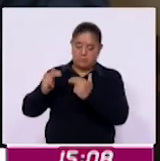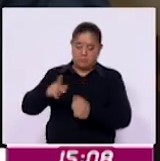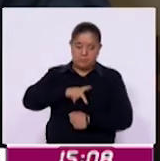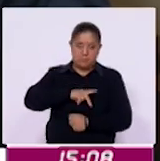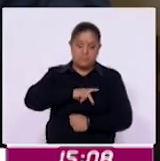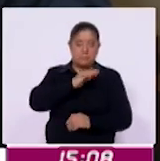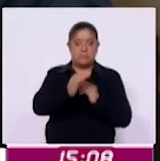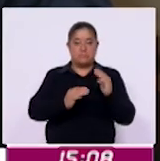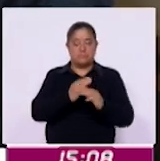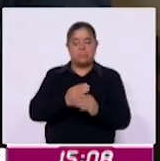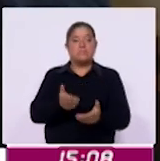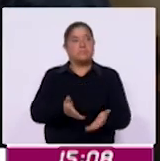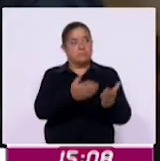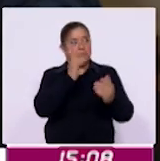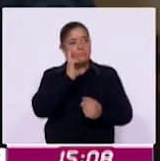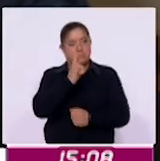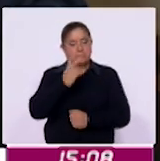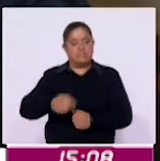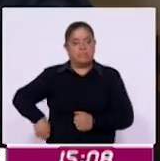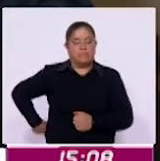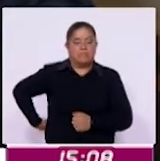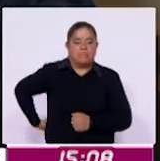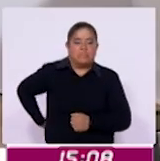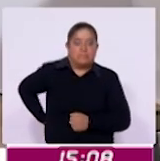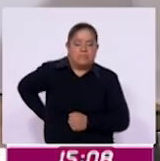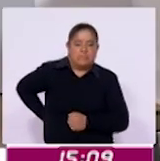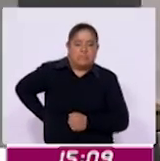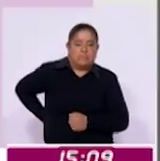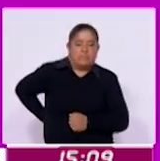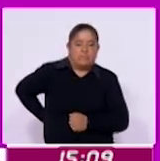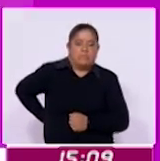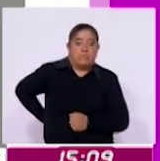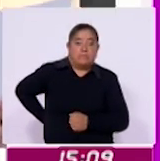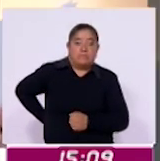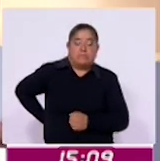mundial. Veamos lo que nos dijo la gobernadora.